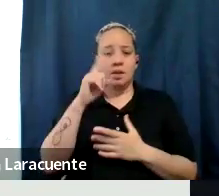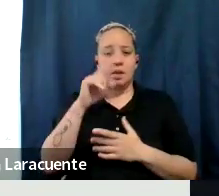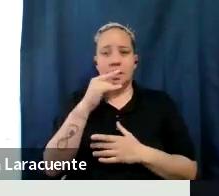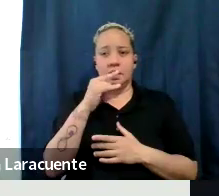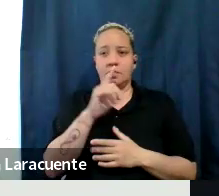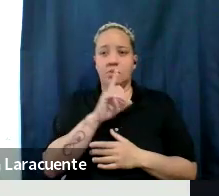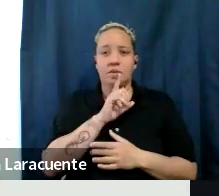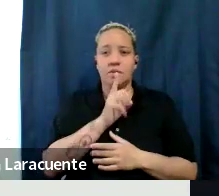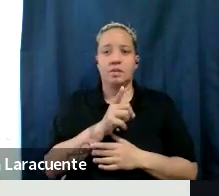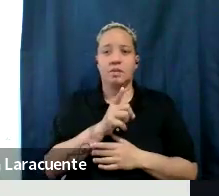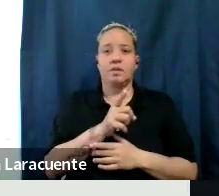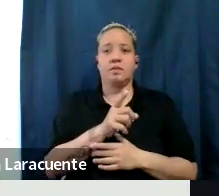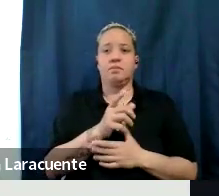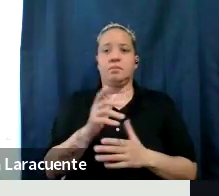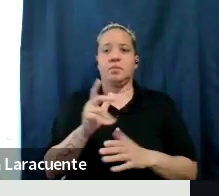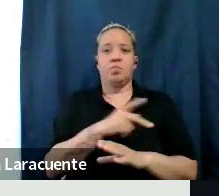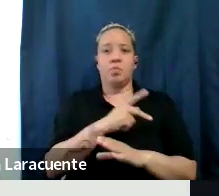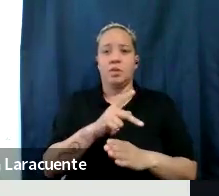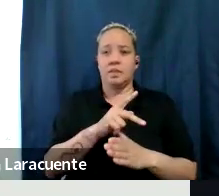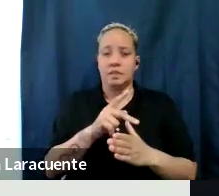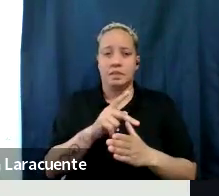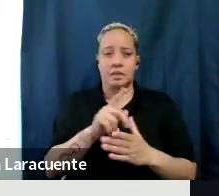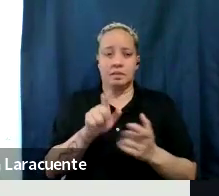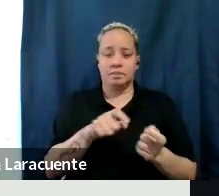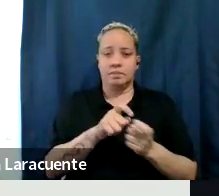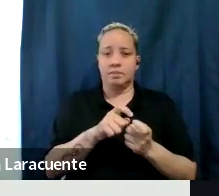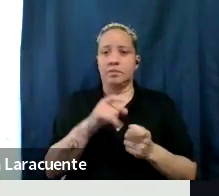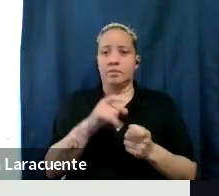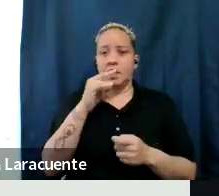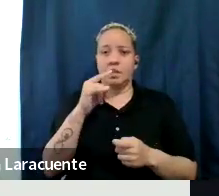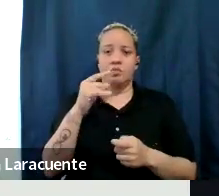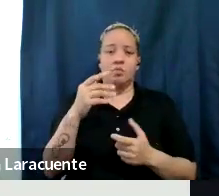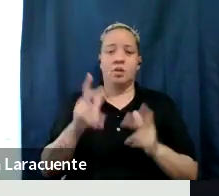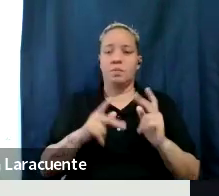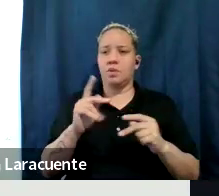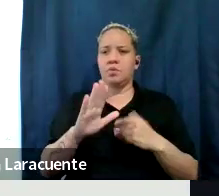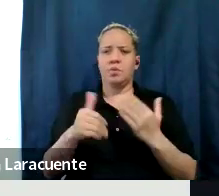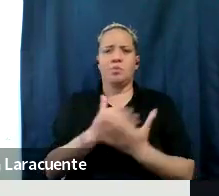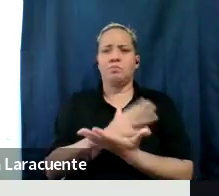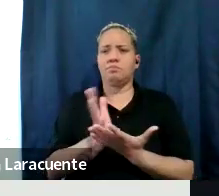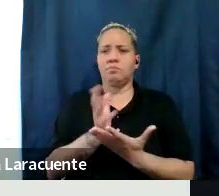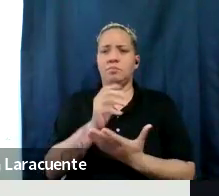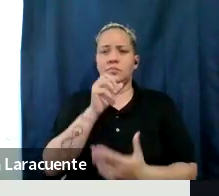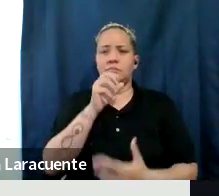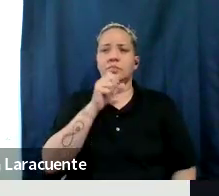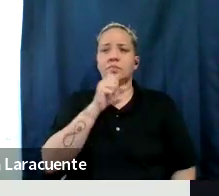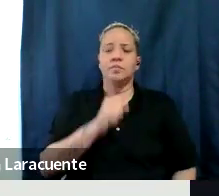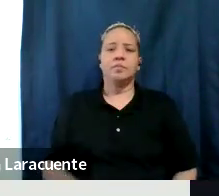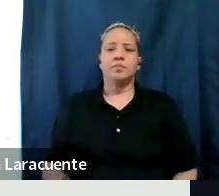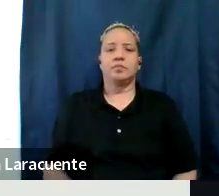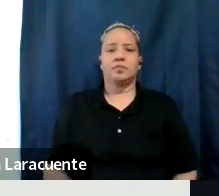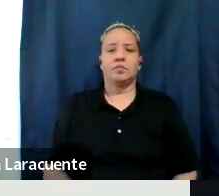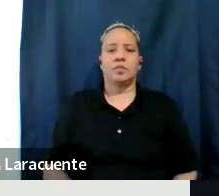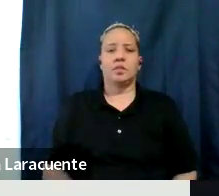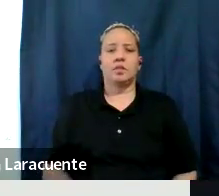es lírica pura, poesía pura, para niños y mayores y para gente de todas las edades. Pero yo, que